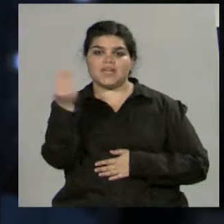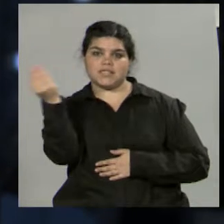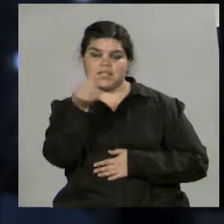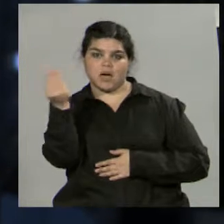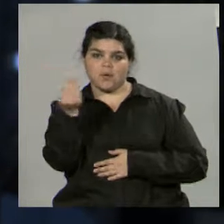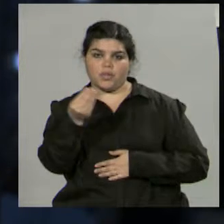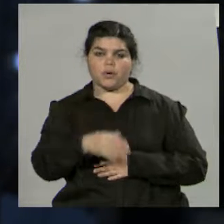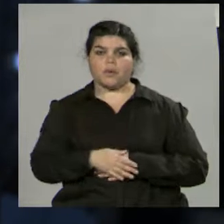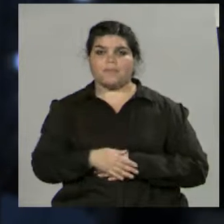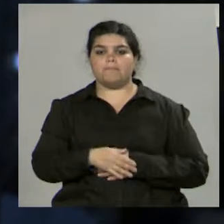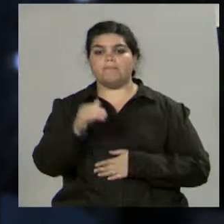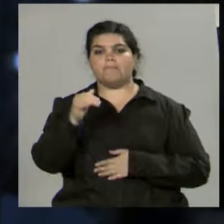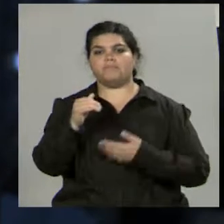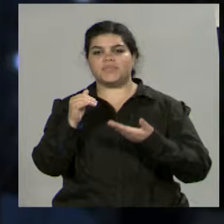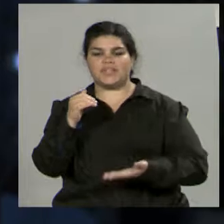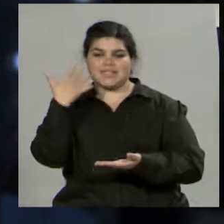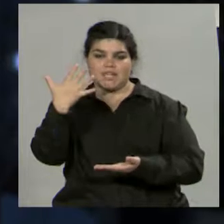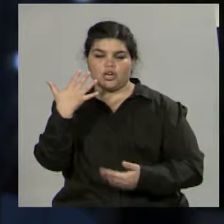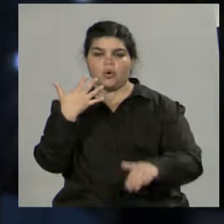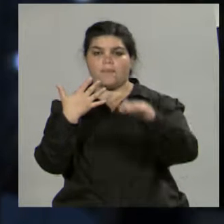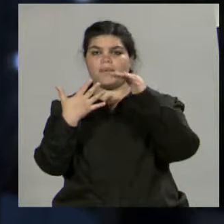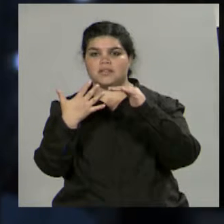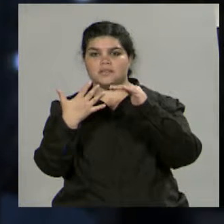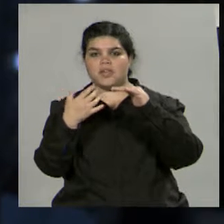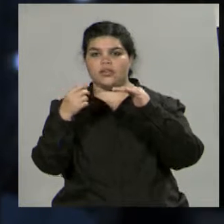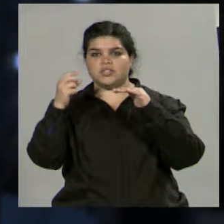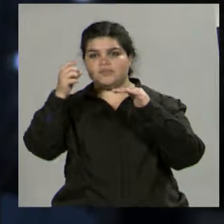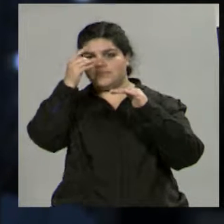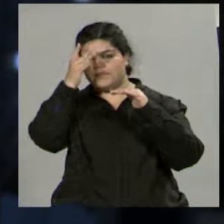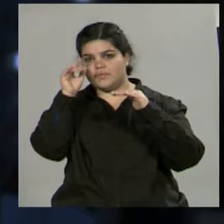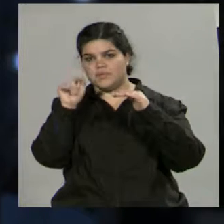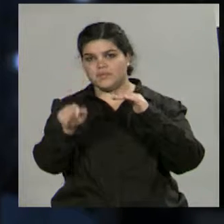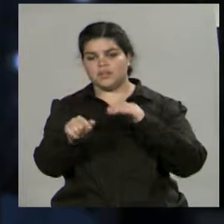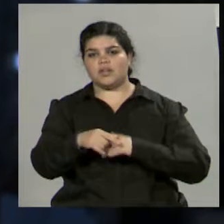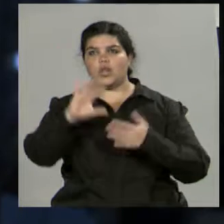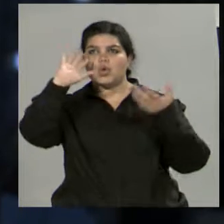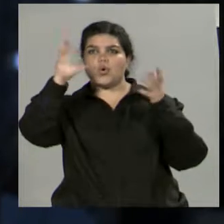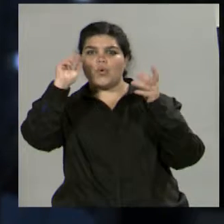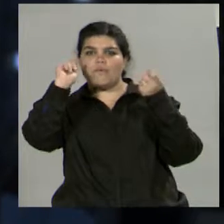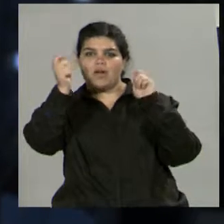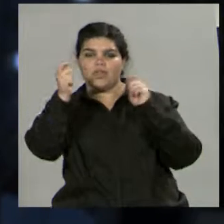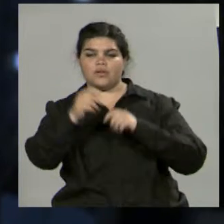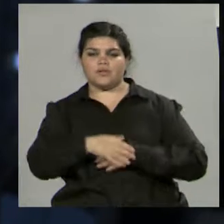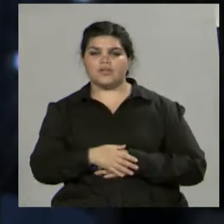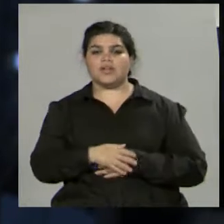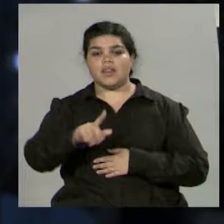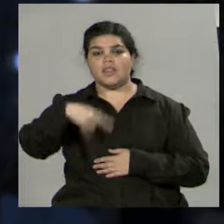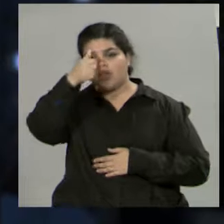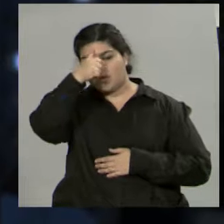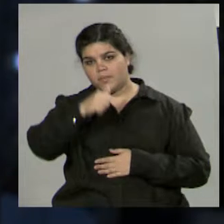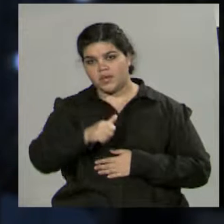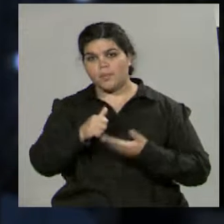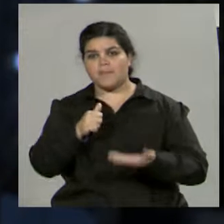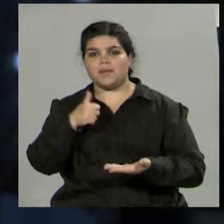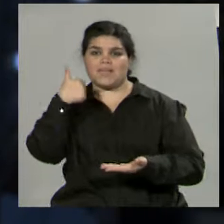mínima de 5 grados, máxima de 12, el cielo también se va a mantener nublado y el domingo se mantienen las condiciones con una mínima